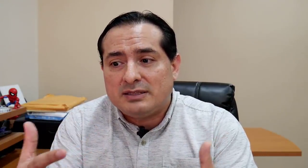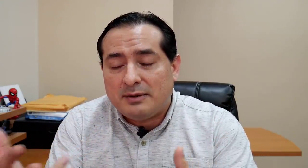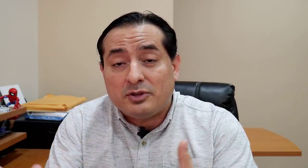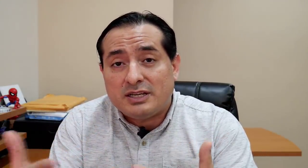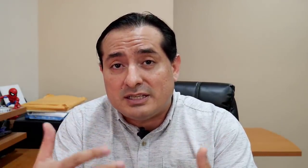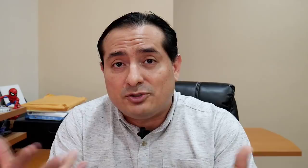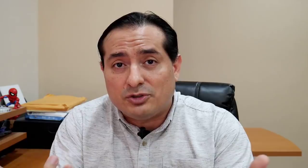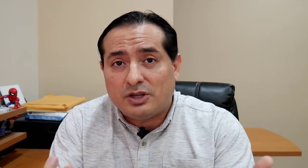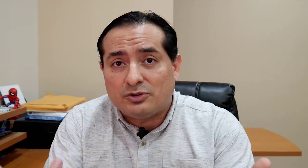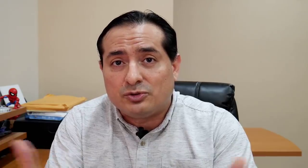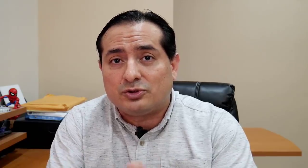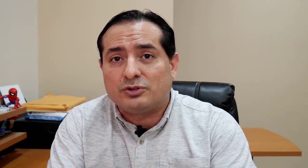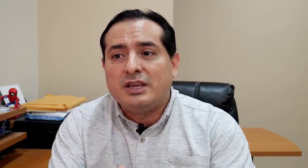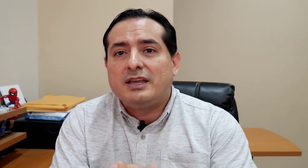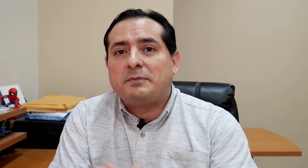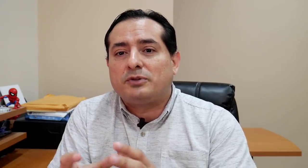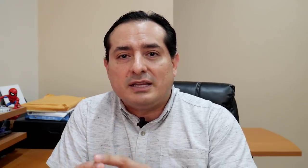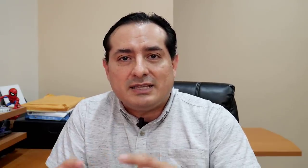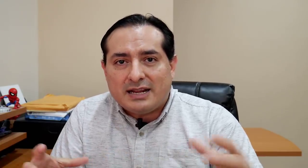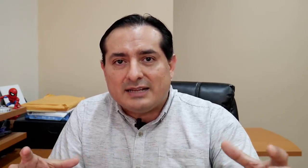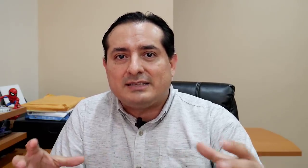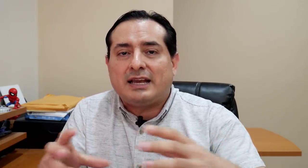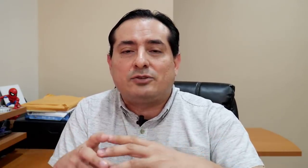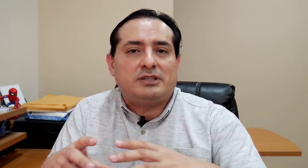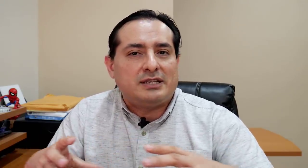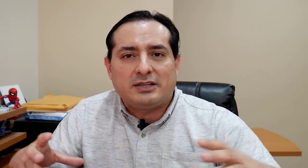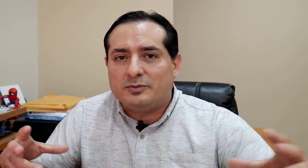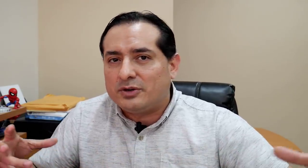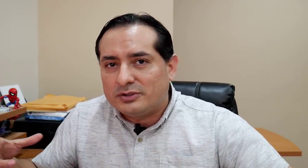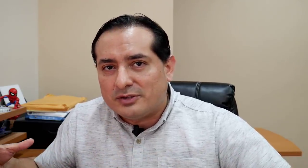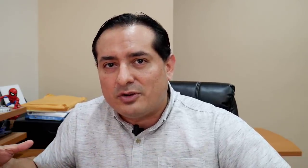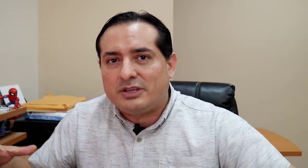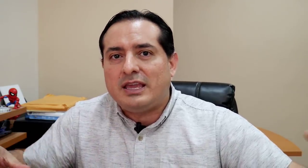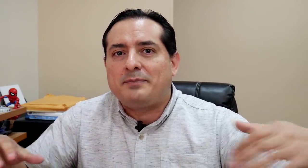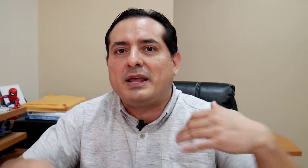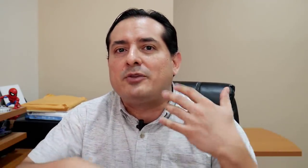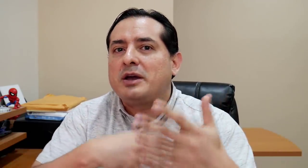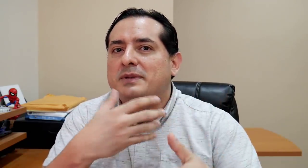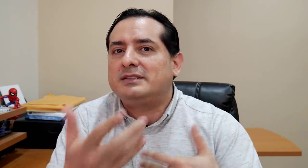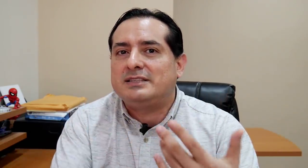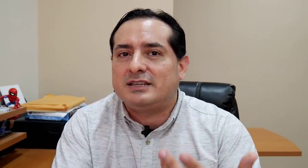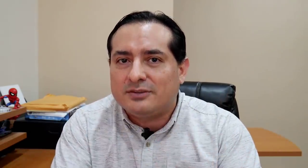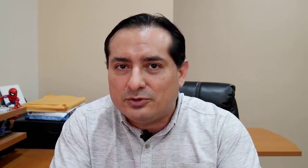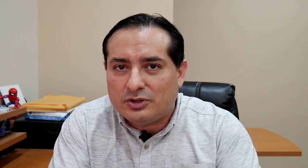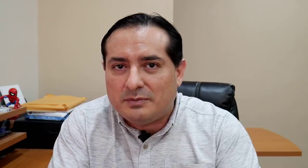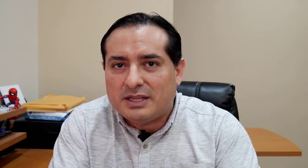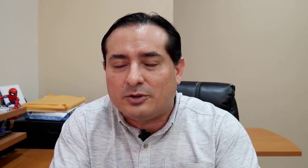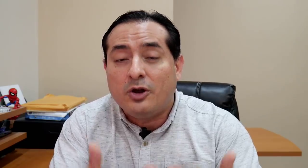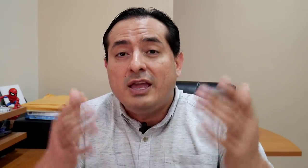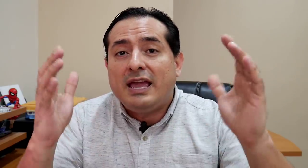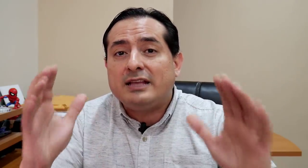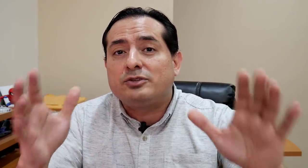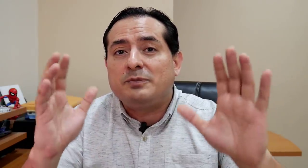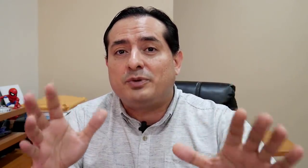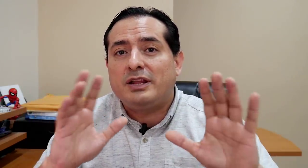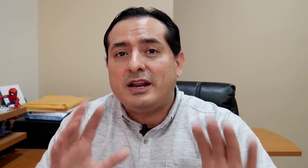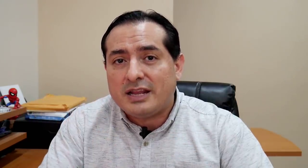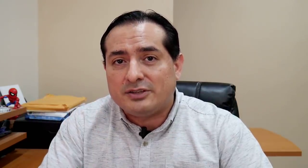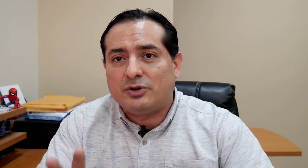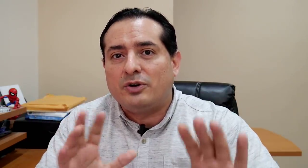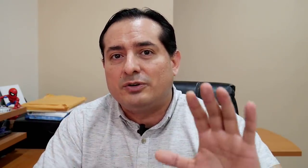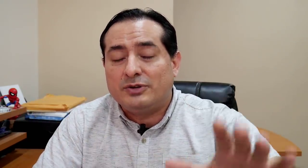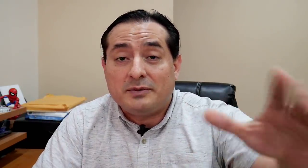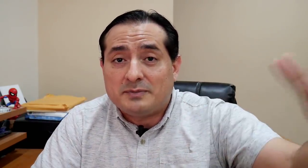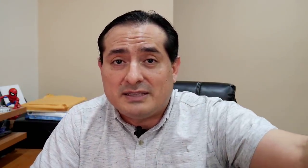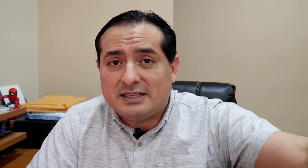la modernización de los ductos que podrán cerrarse y actualizarse con mejor tecnología para nuevamente echarse en funcionamiento esto sin poner en